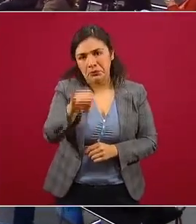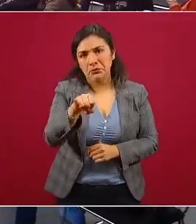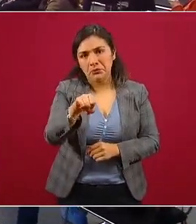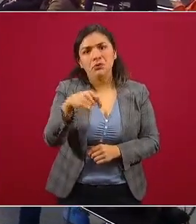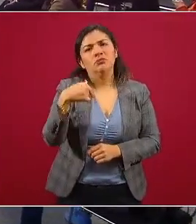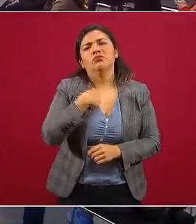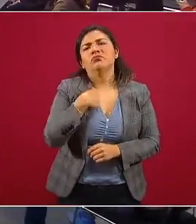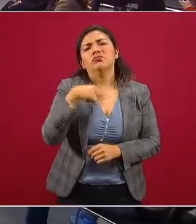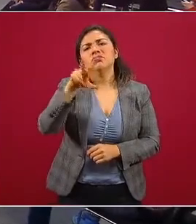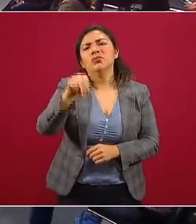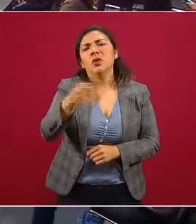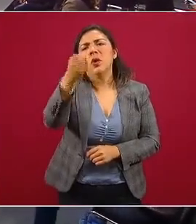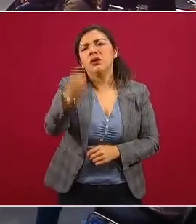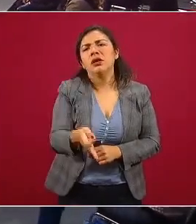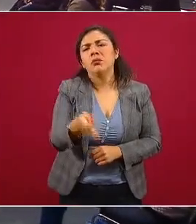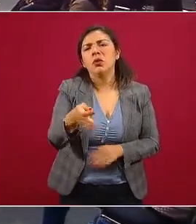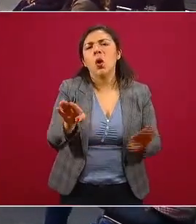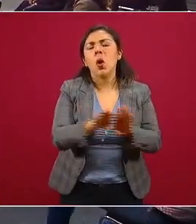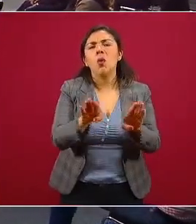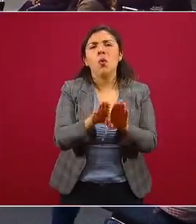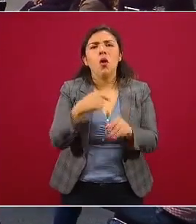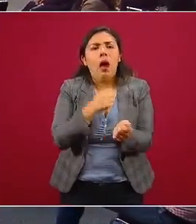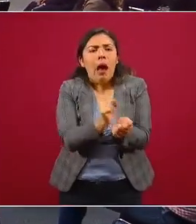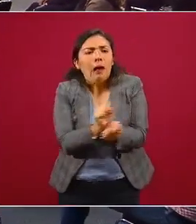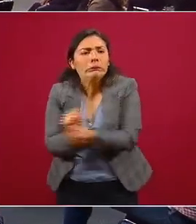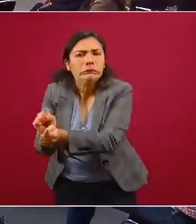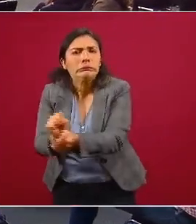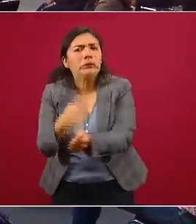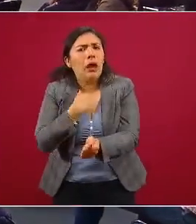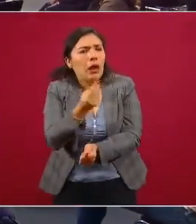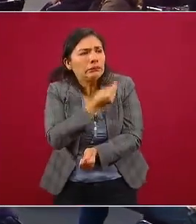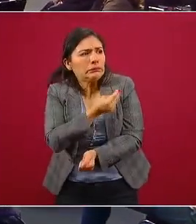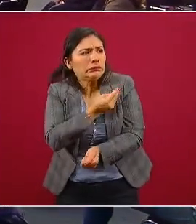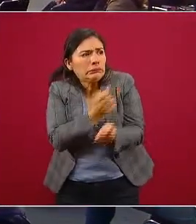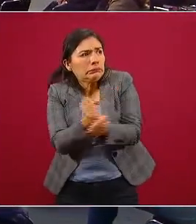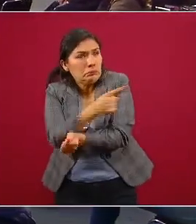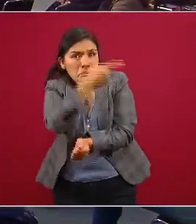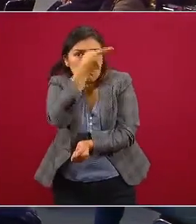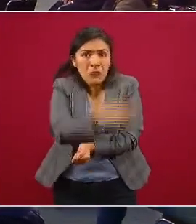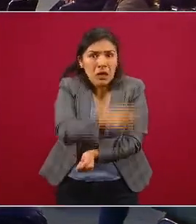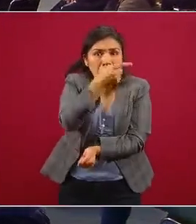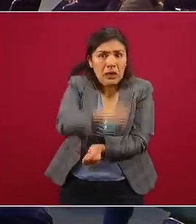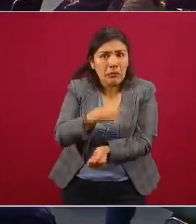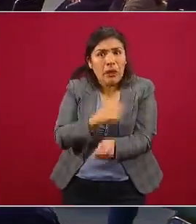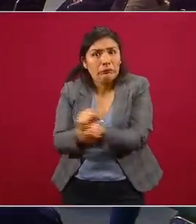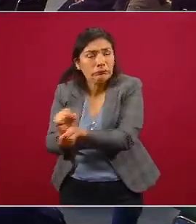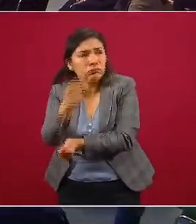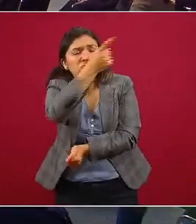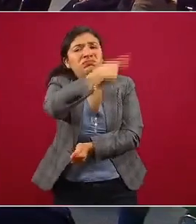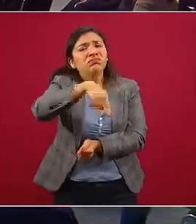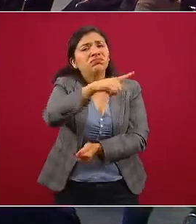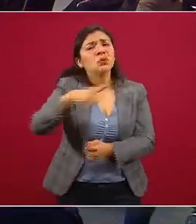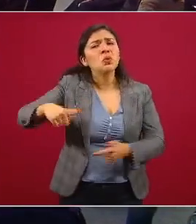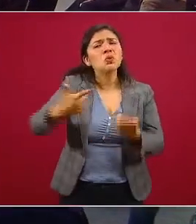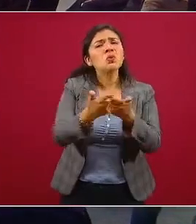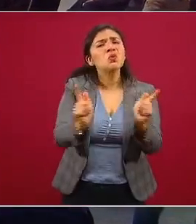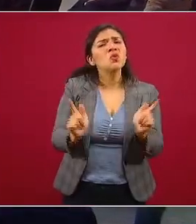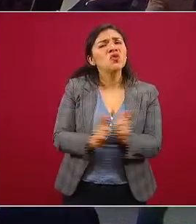a estar como rehenes de grupos